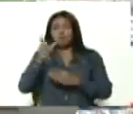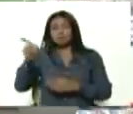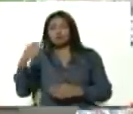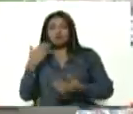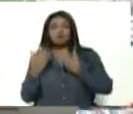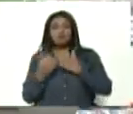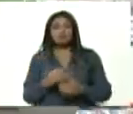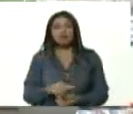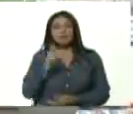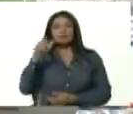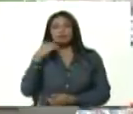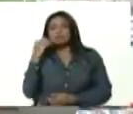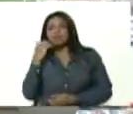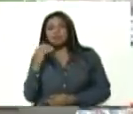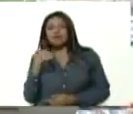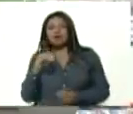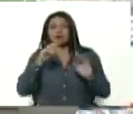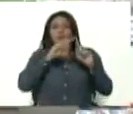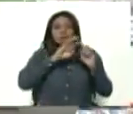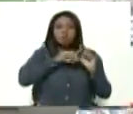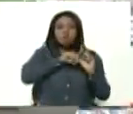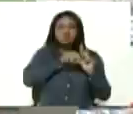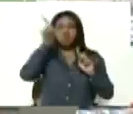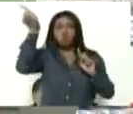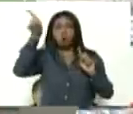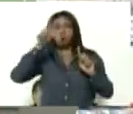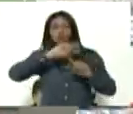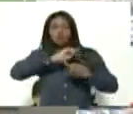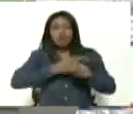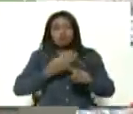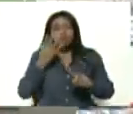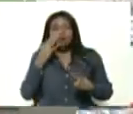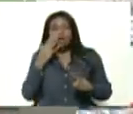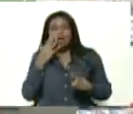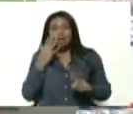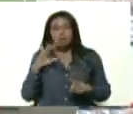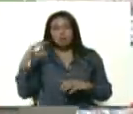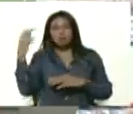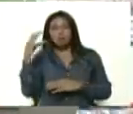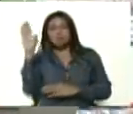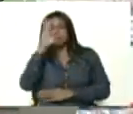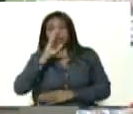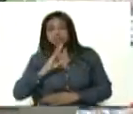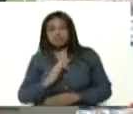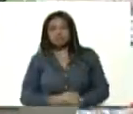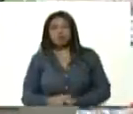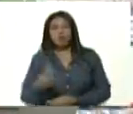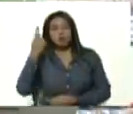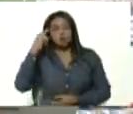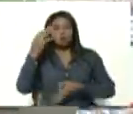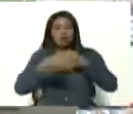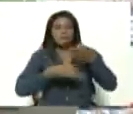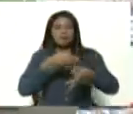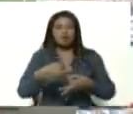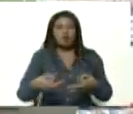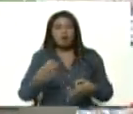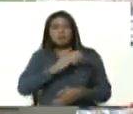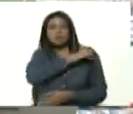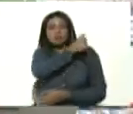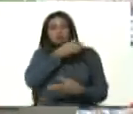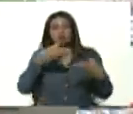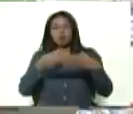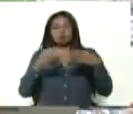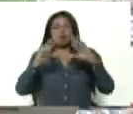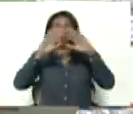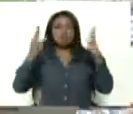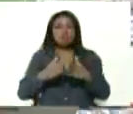países vecinos con curvas de crecimiento exponencial. Y como bien lo dijo hoy el doctor Tedros, director de la